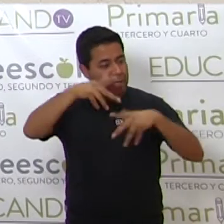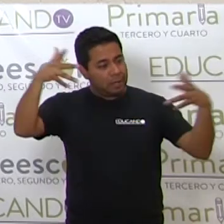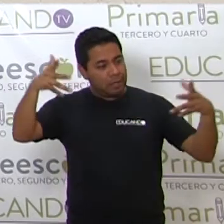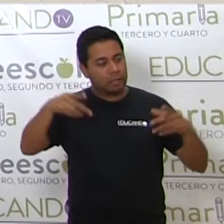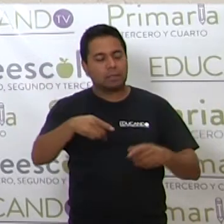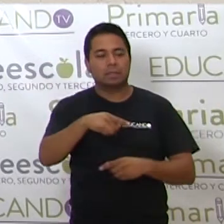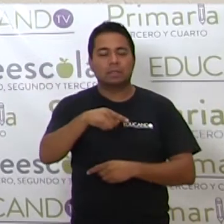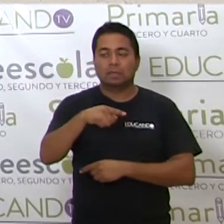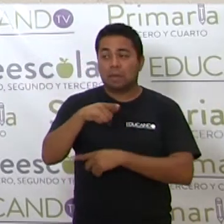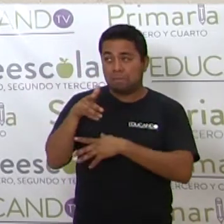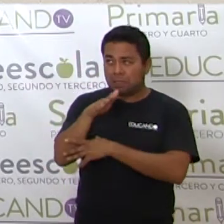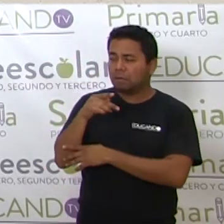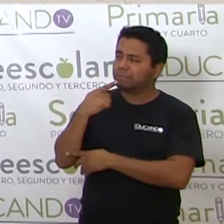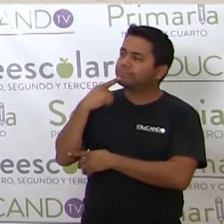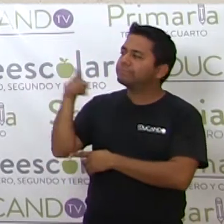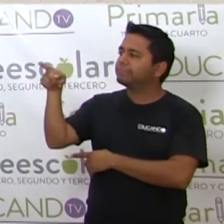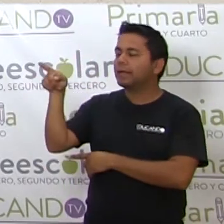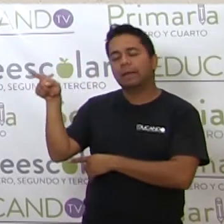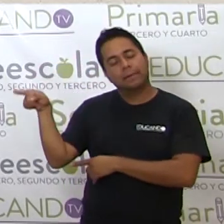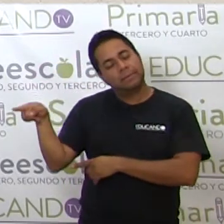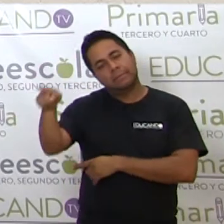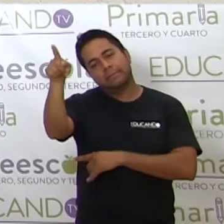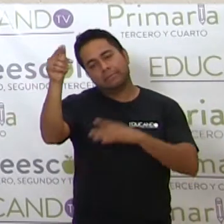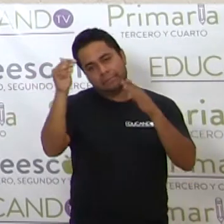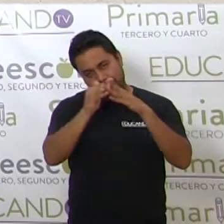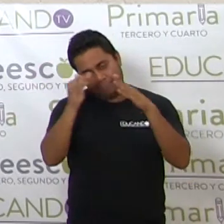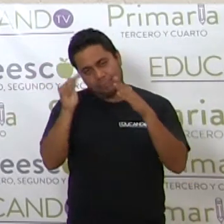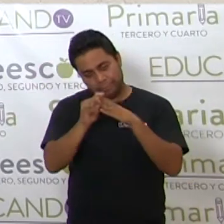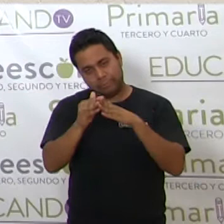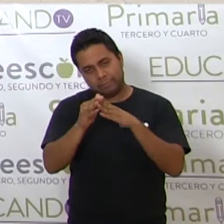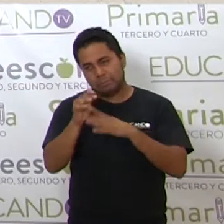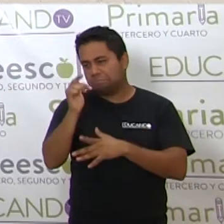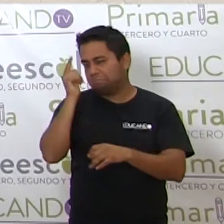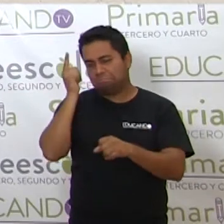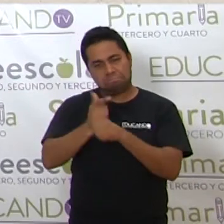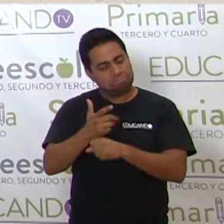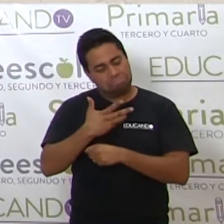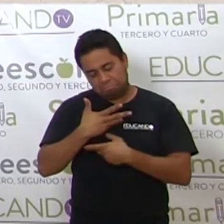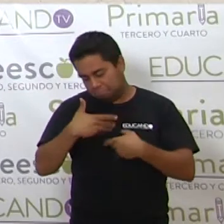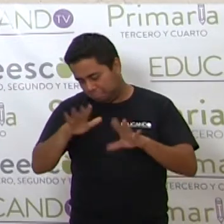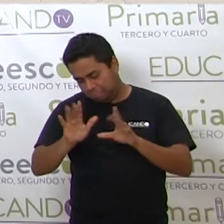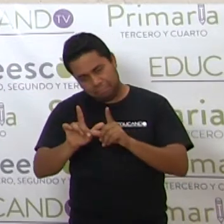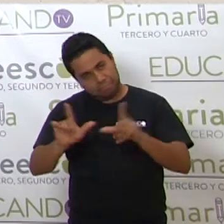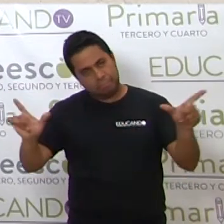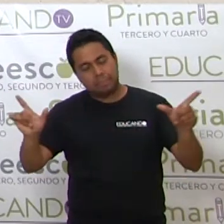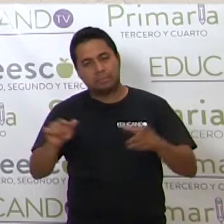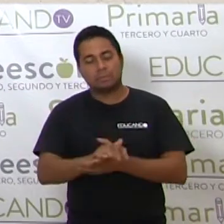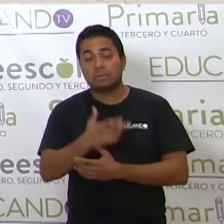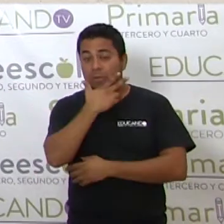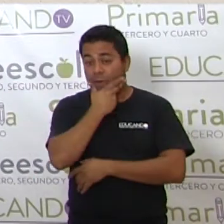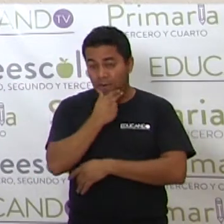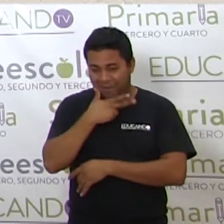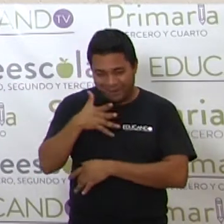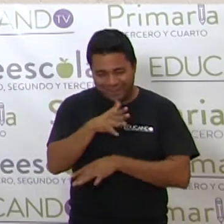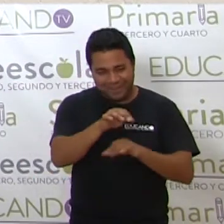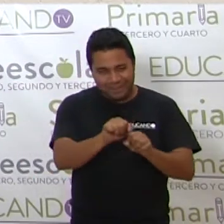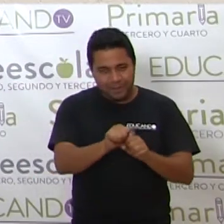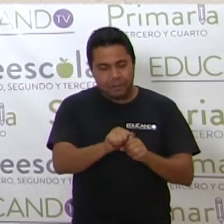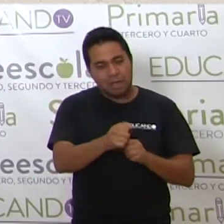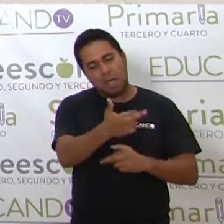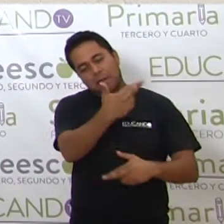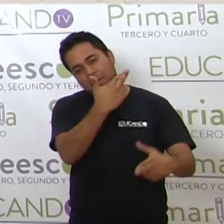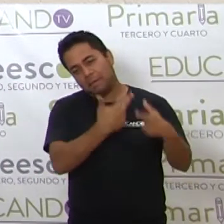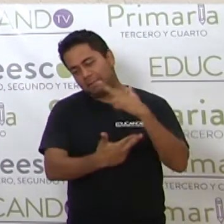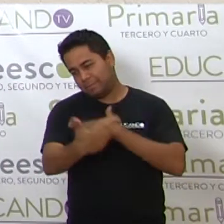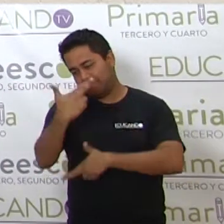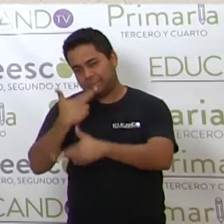la dejaste respondió la pescadilla y la encontrarás a la puerta el pescador volvió a donde